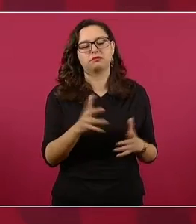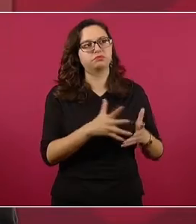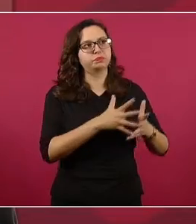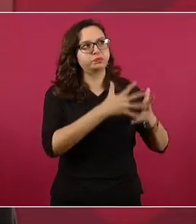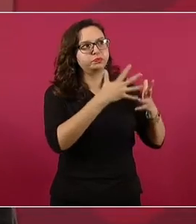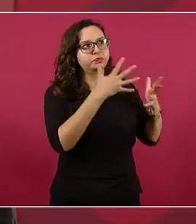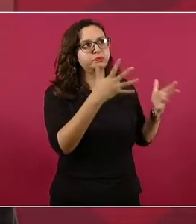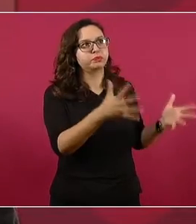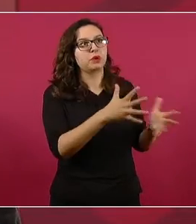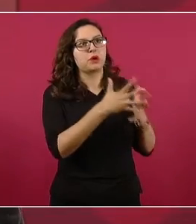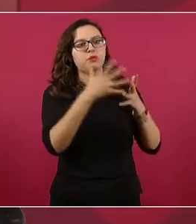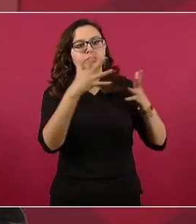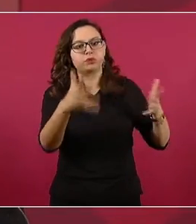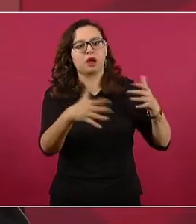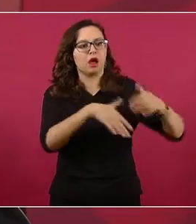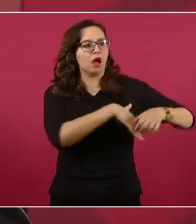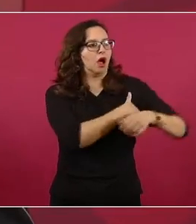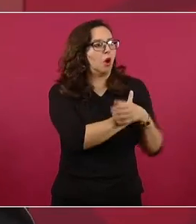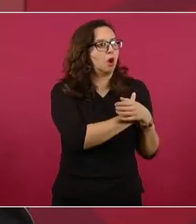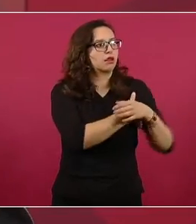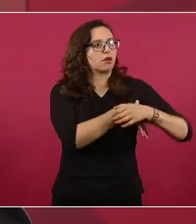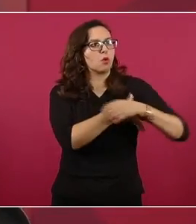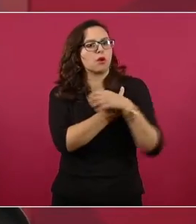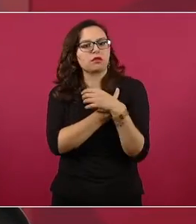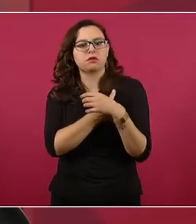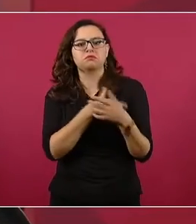gastaba mucho dinero